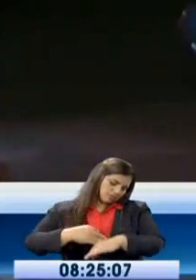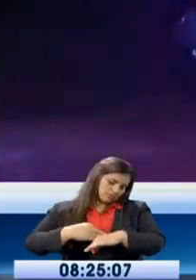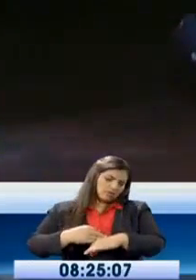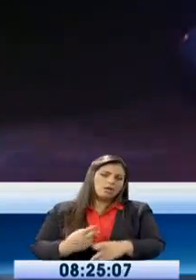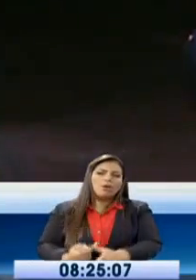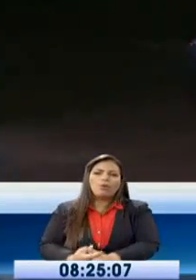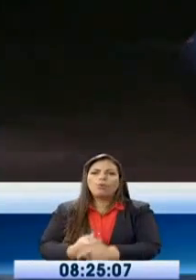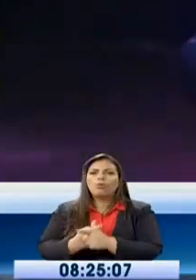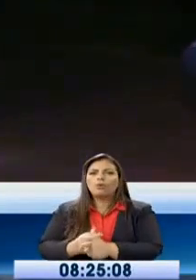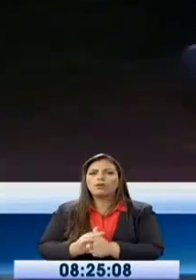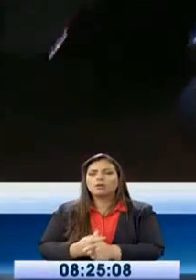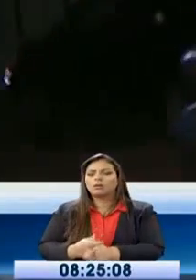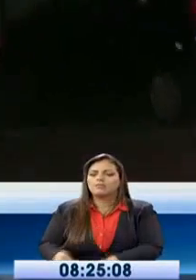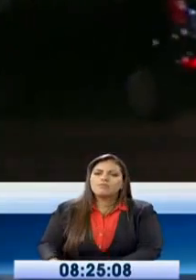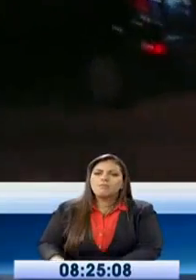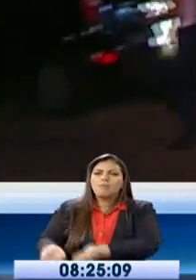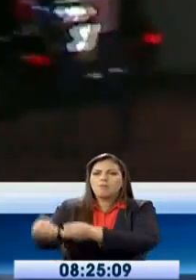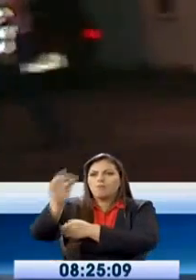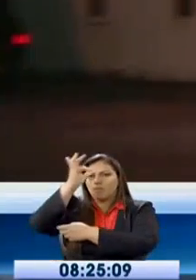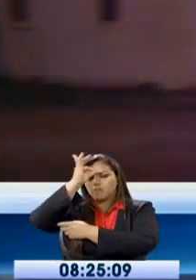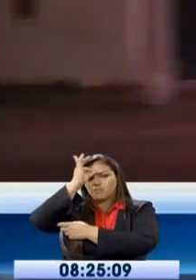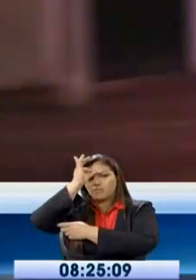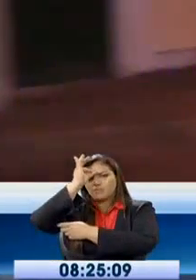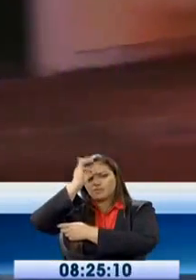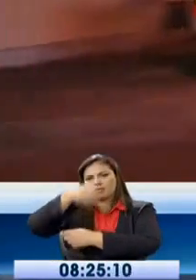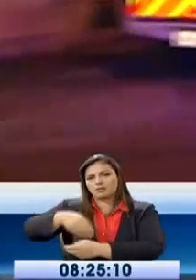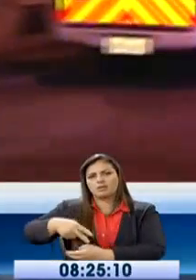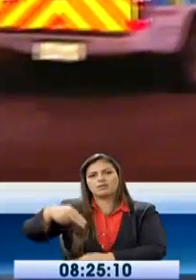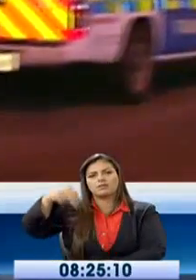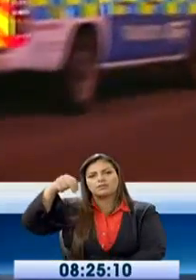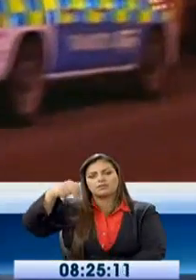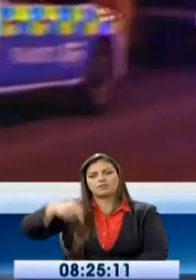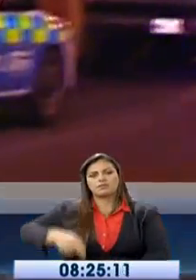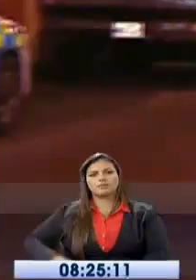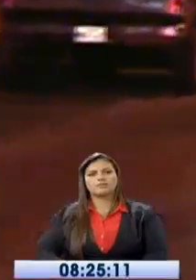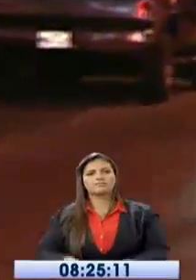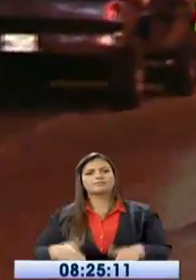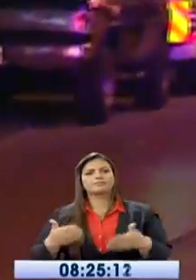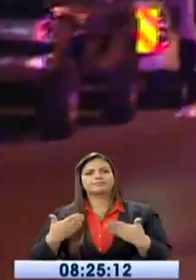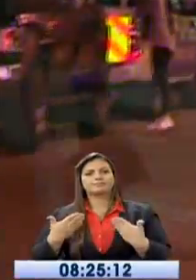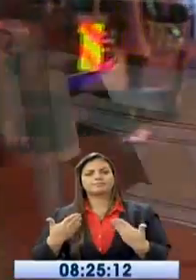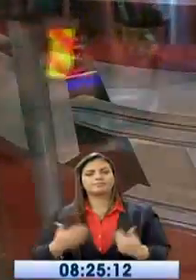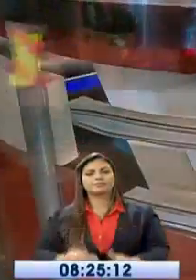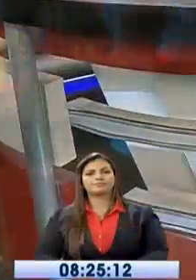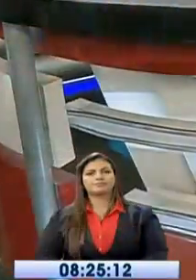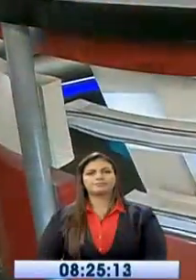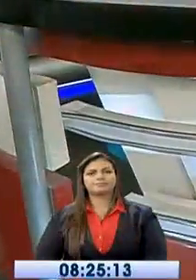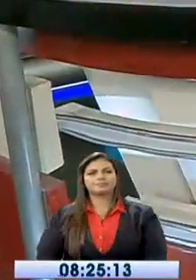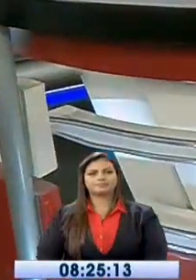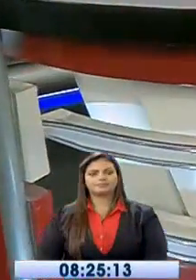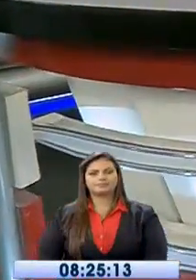una clínica ubicada en el norte de Guayaquil. Informó Ítalo Ruiz.